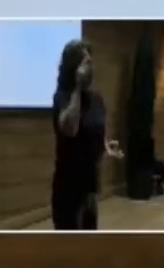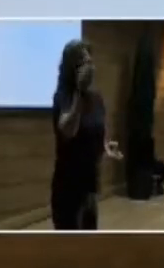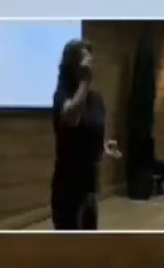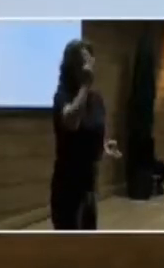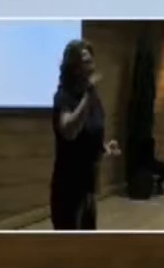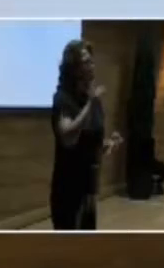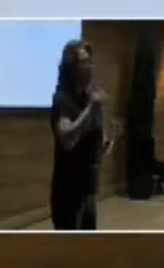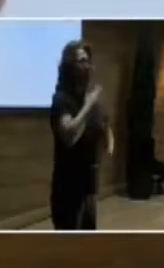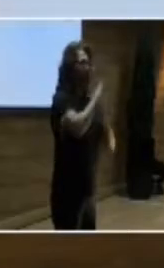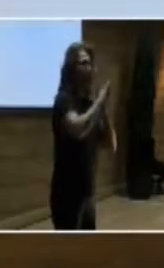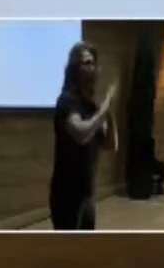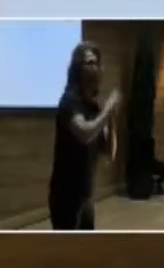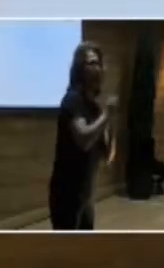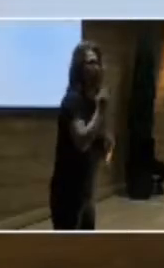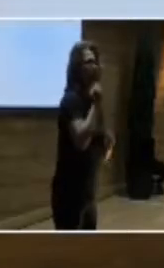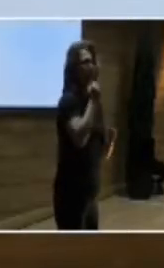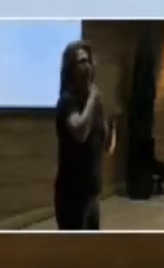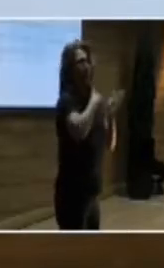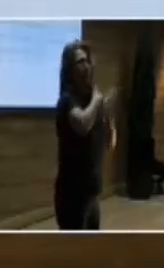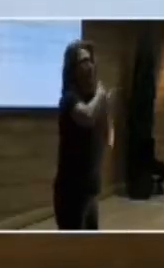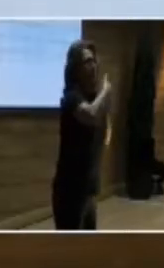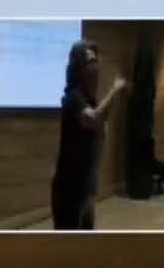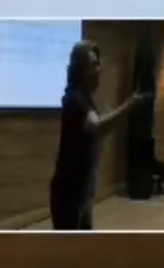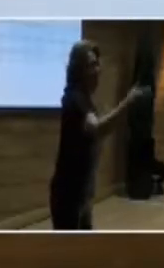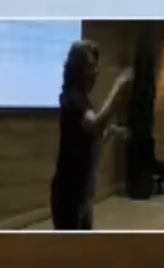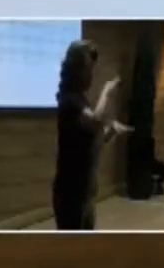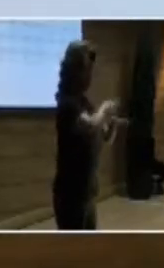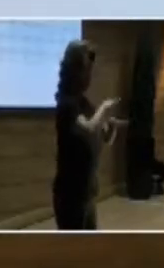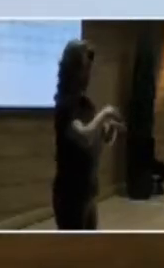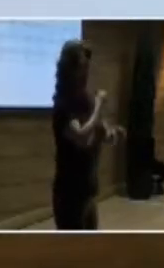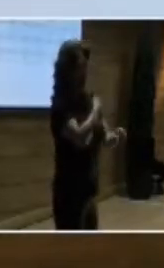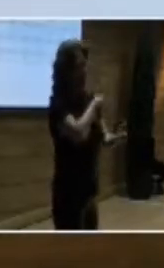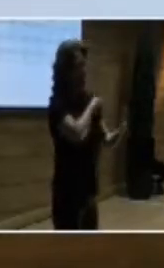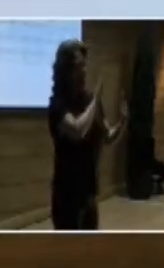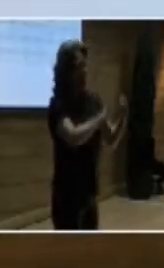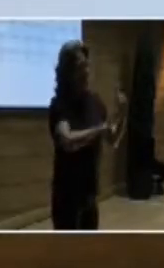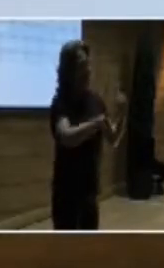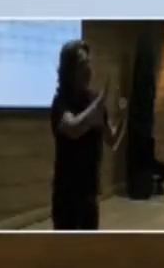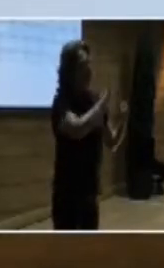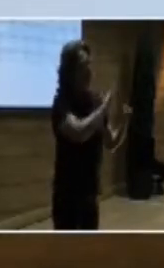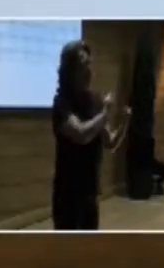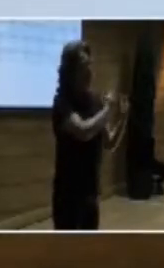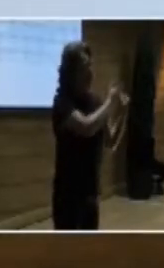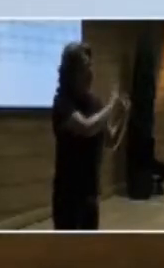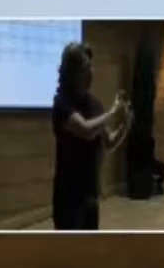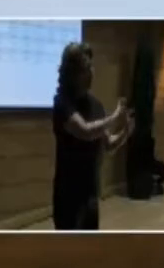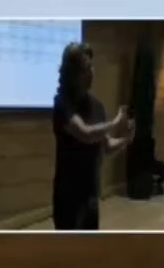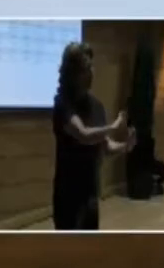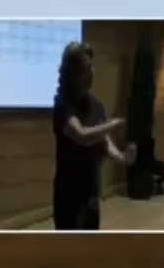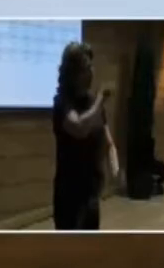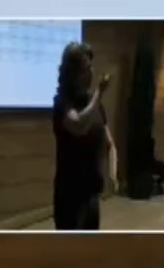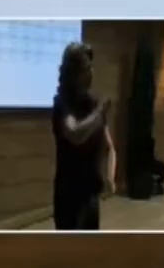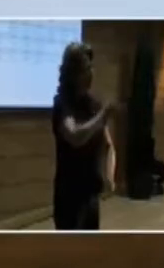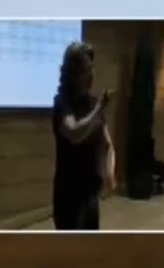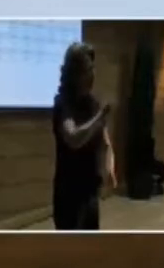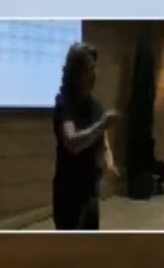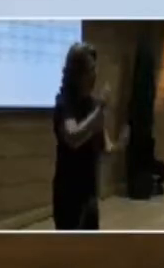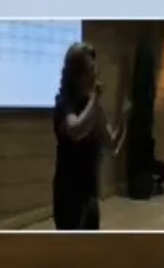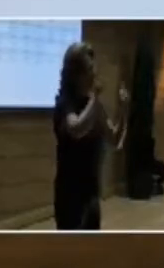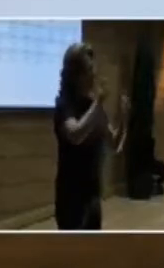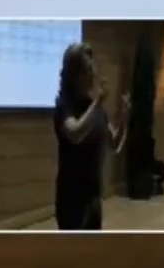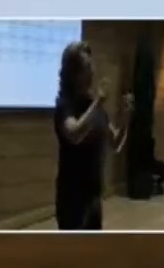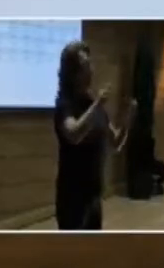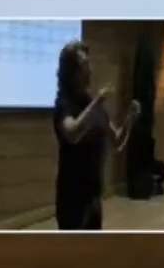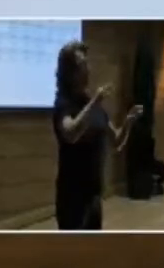de 1.200.000, de 800.000. En España se ha hecho investigación importante a nivel epidemiológico, hay